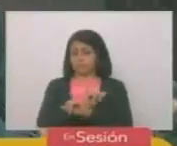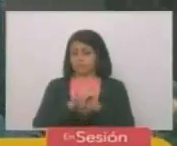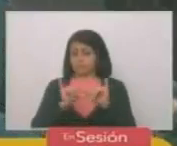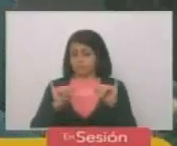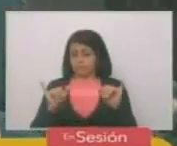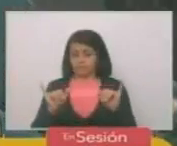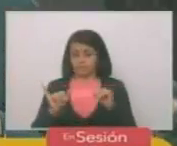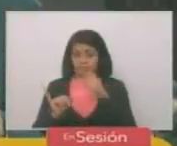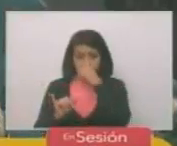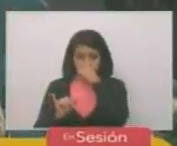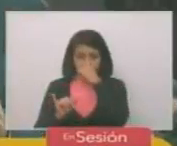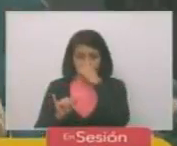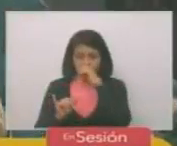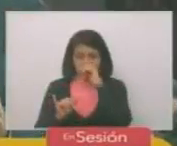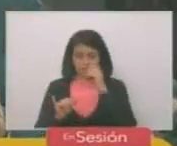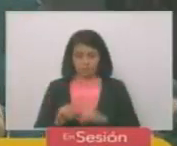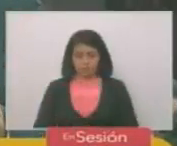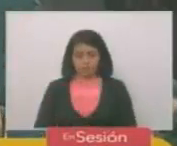Al final,